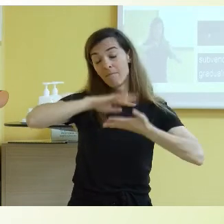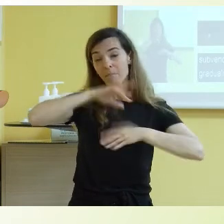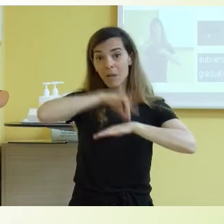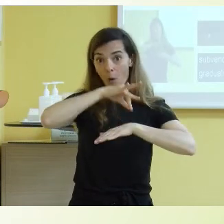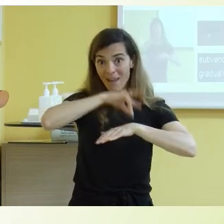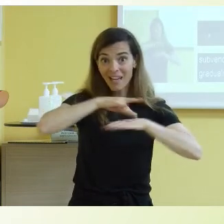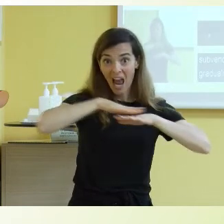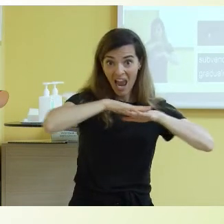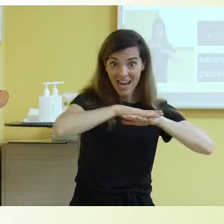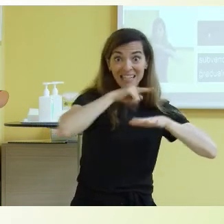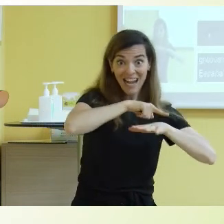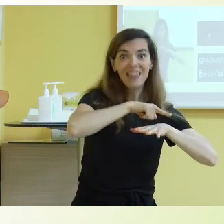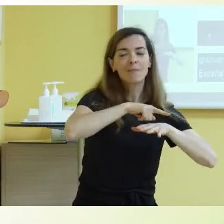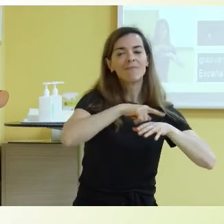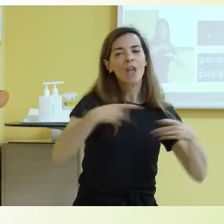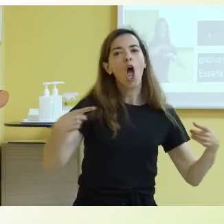socio español del consorcio.